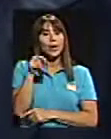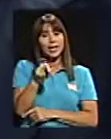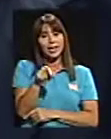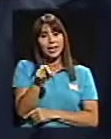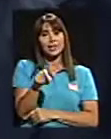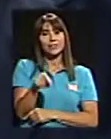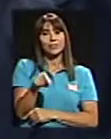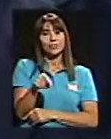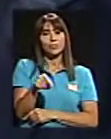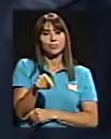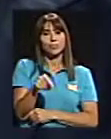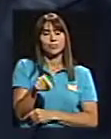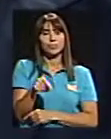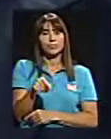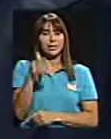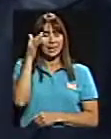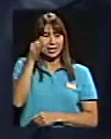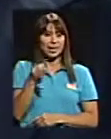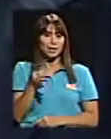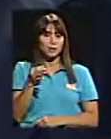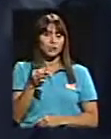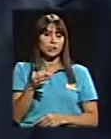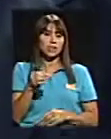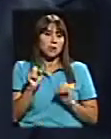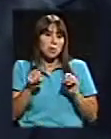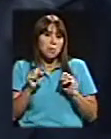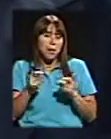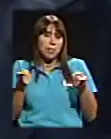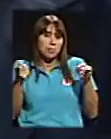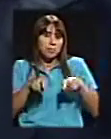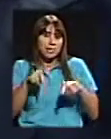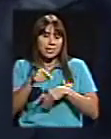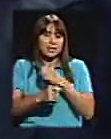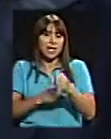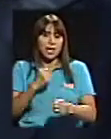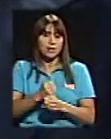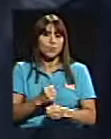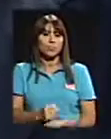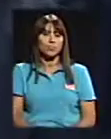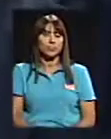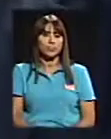posiblemente el panorama más probable, ¿verdad?, para este año.